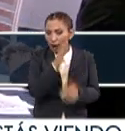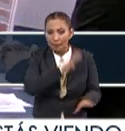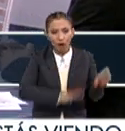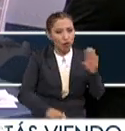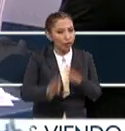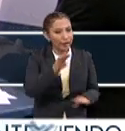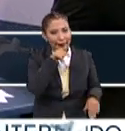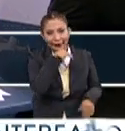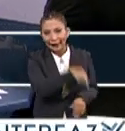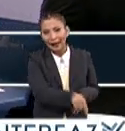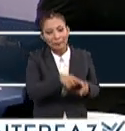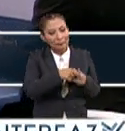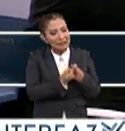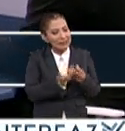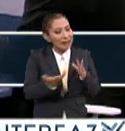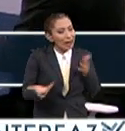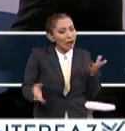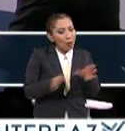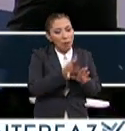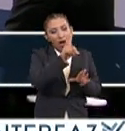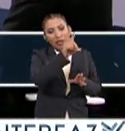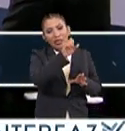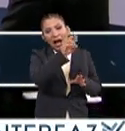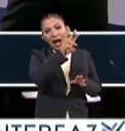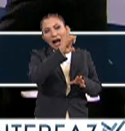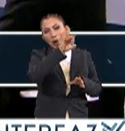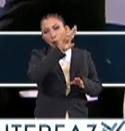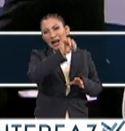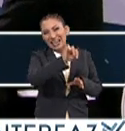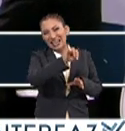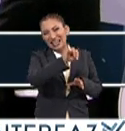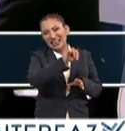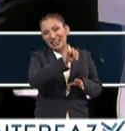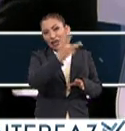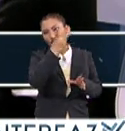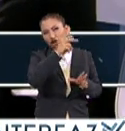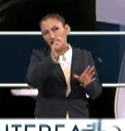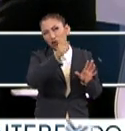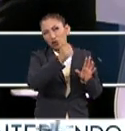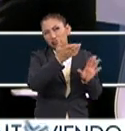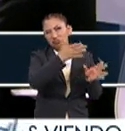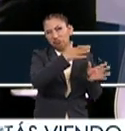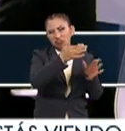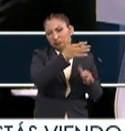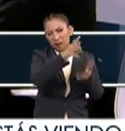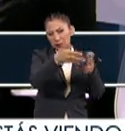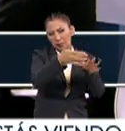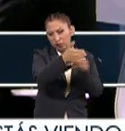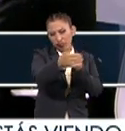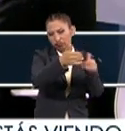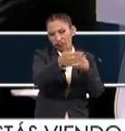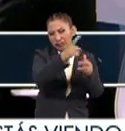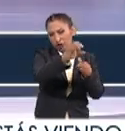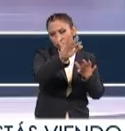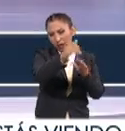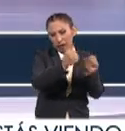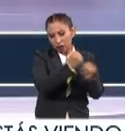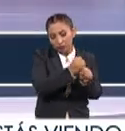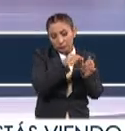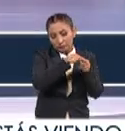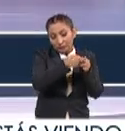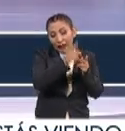La biología nace más o menos con Darwin hace 200 años, no menos de 200 años, digo 150